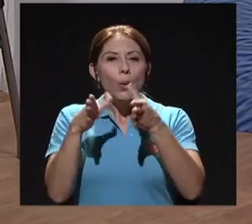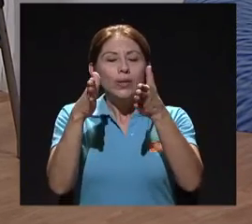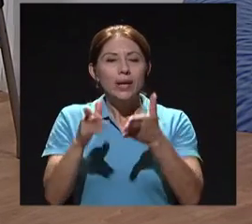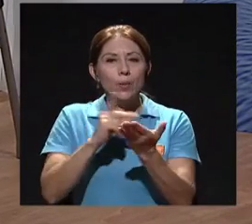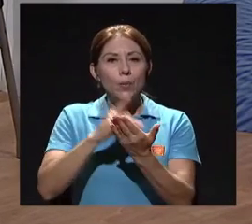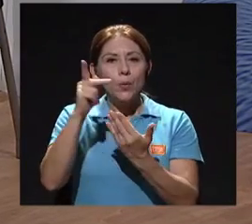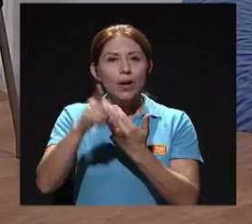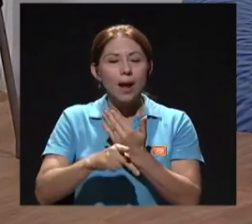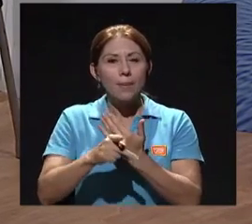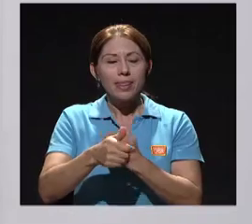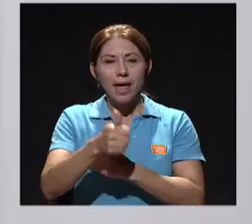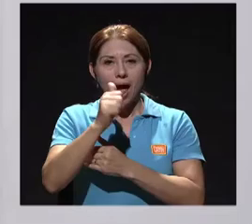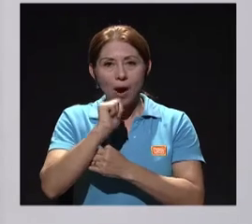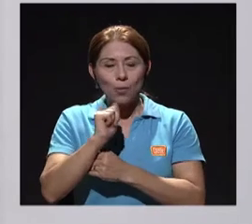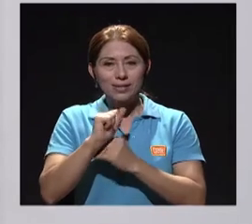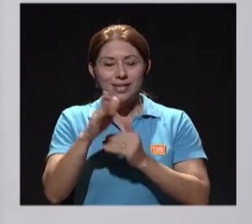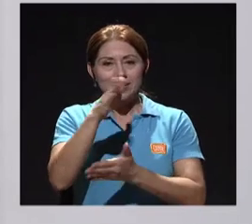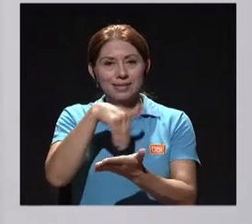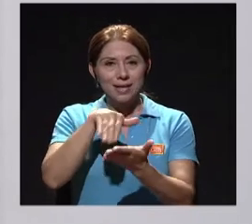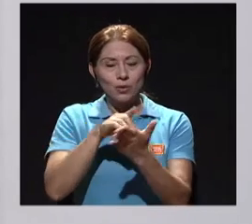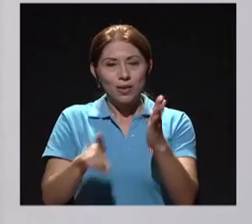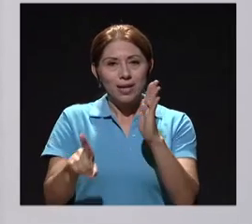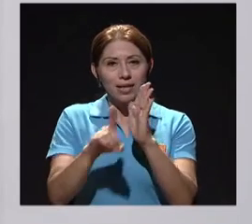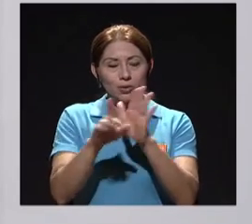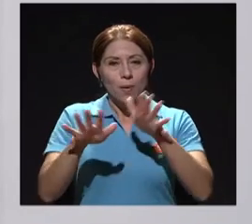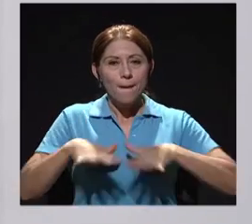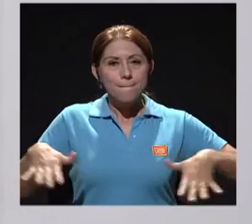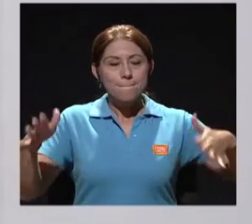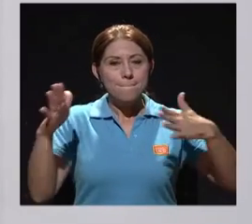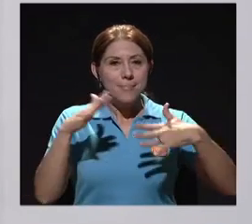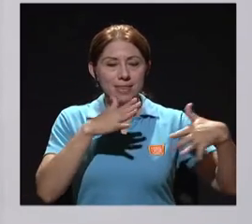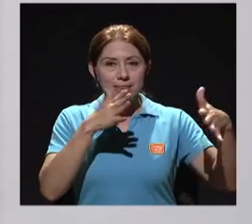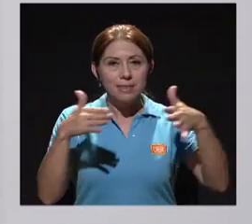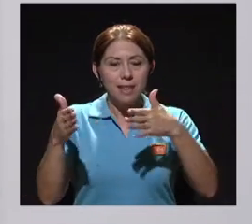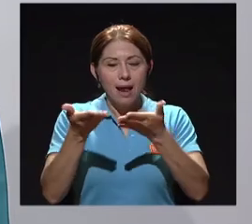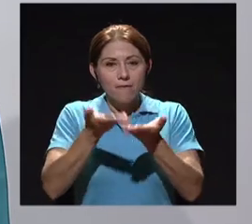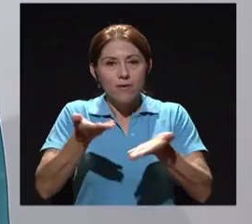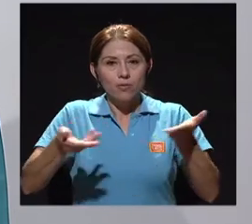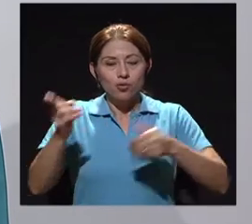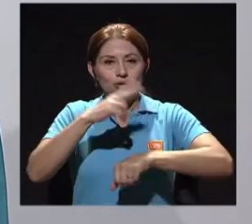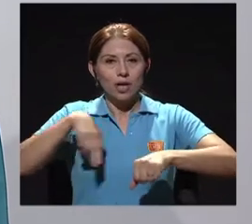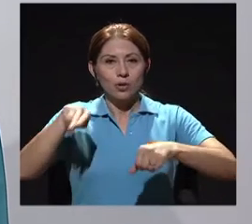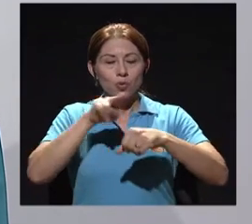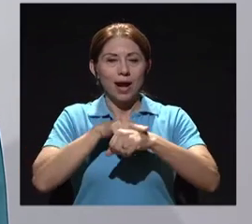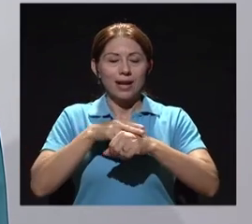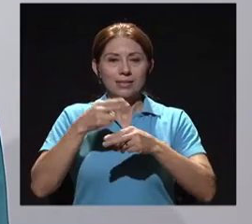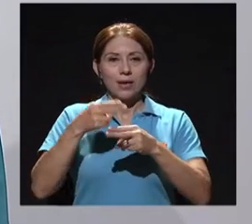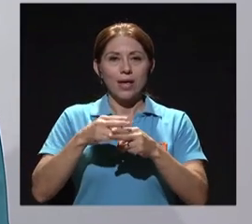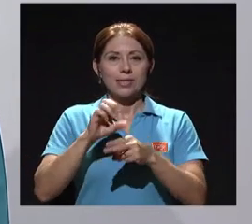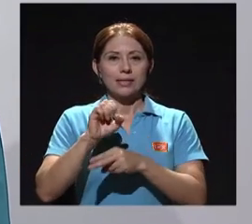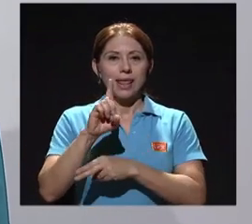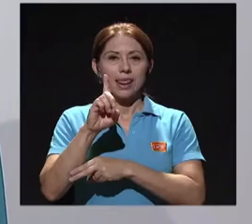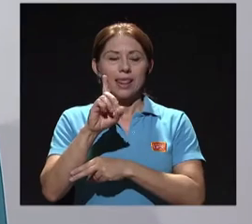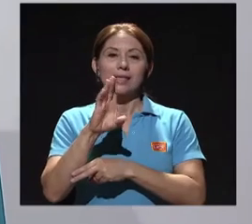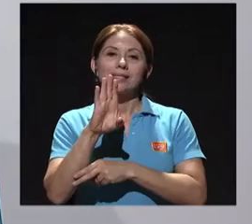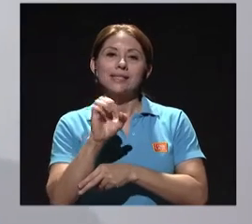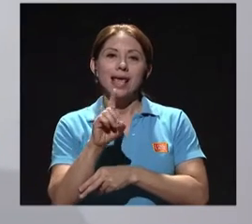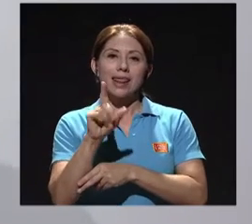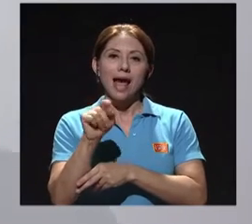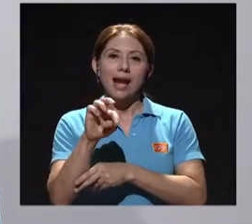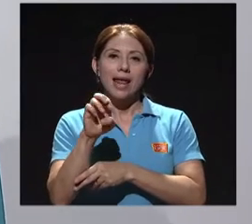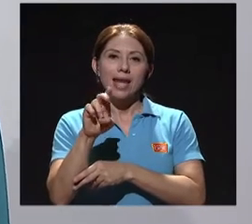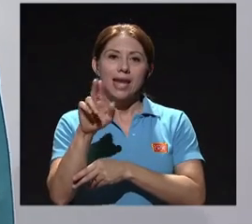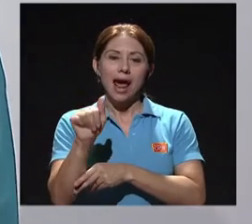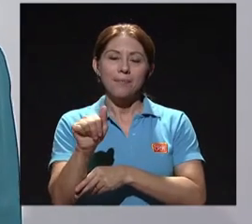programa de aguas del centro de derecho ambiental y los recursos naturales conocido como seda arena esteban